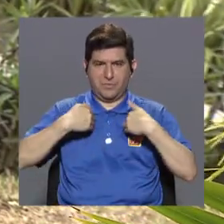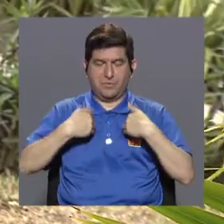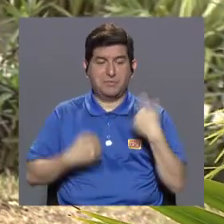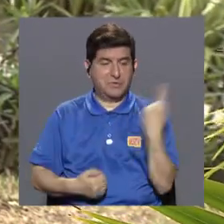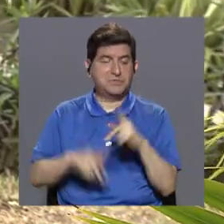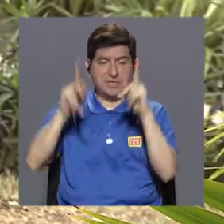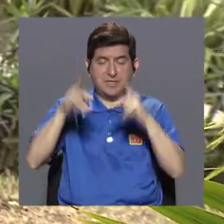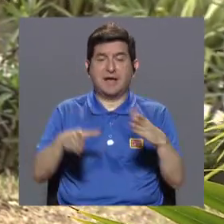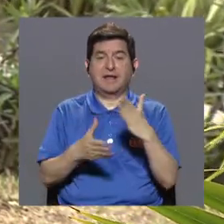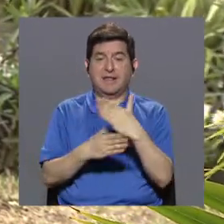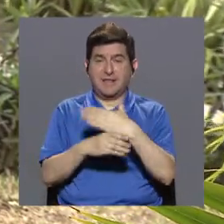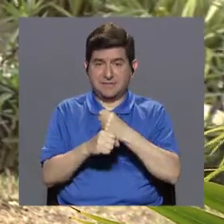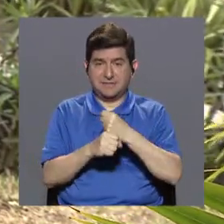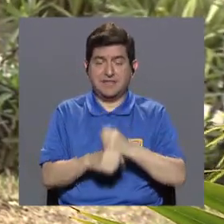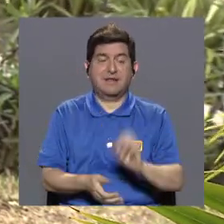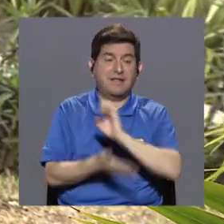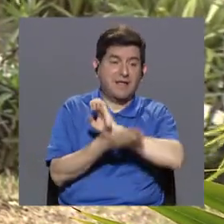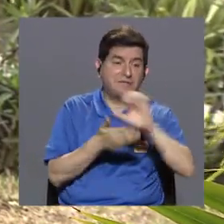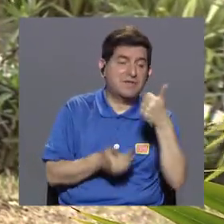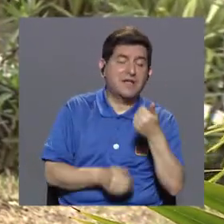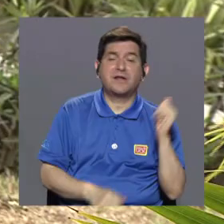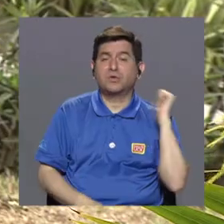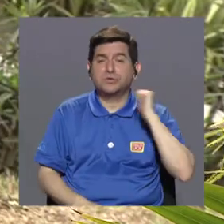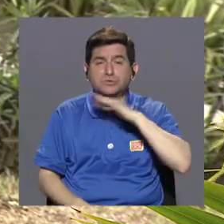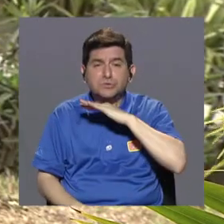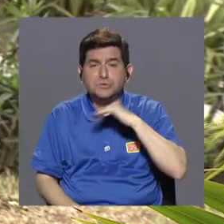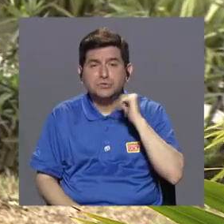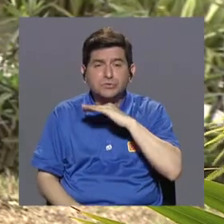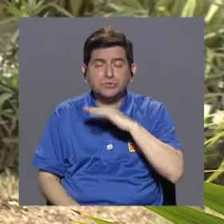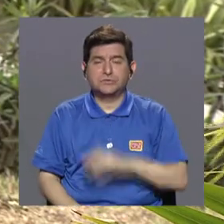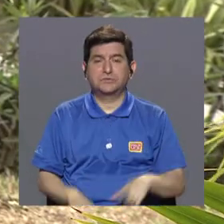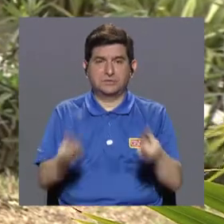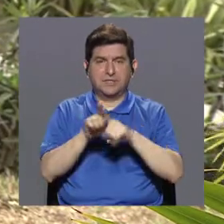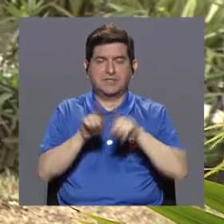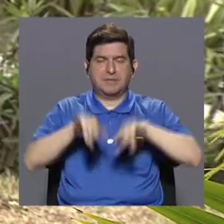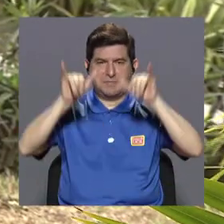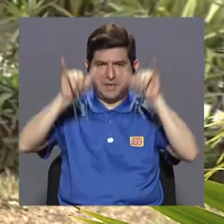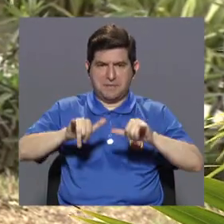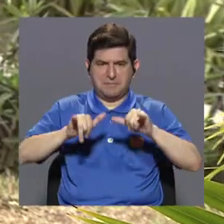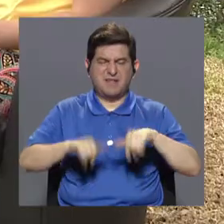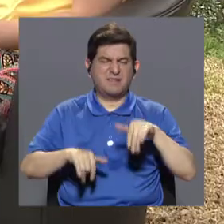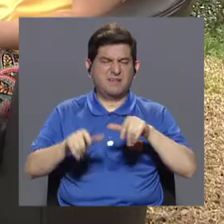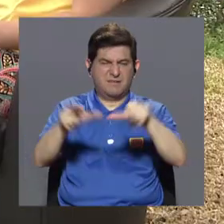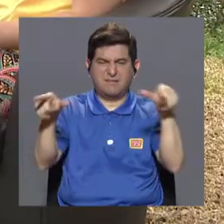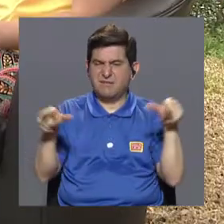evitamos que otros se contaminen, ¿verdad? Y evitamos que se mantenga eso en el suelo, ¿verdad?